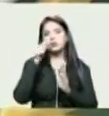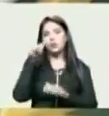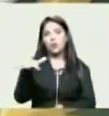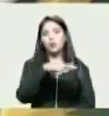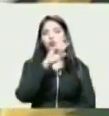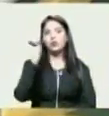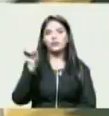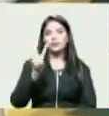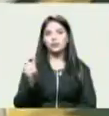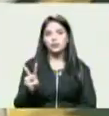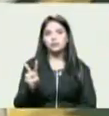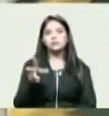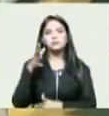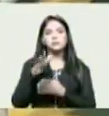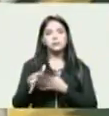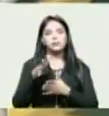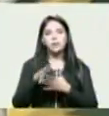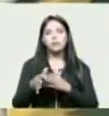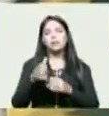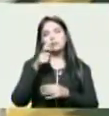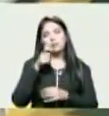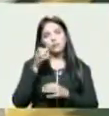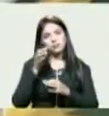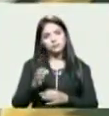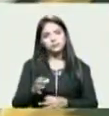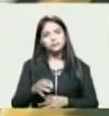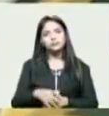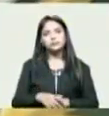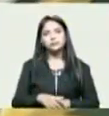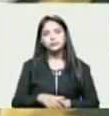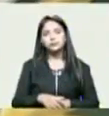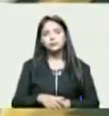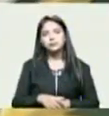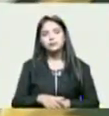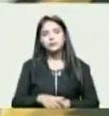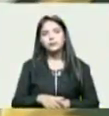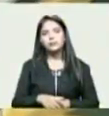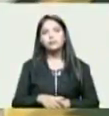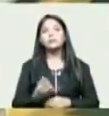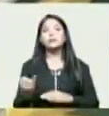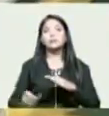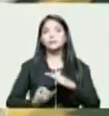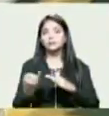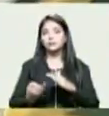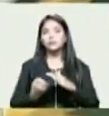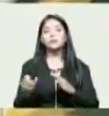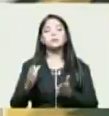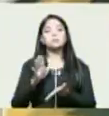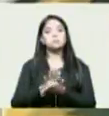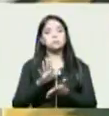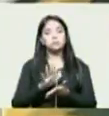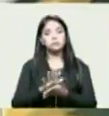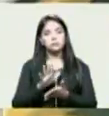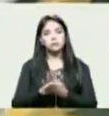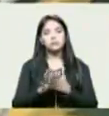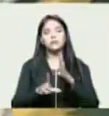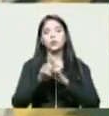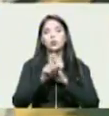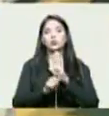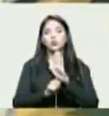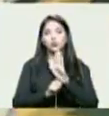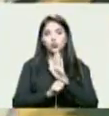venezolano mediante el aseguramiento de la institucionalidad armoniosa, constitucional